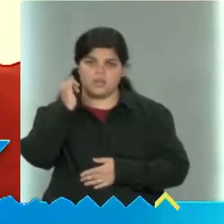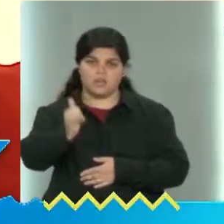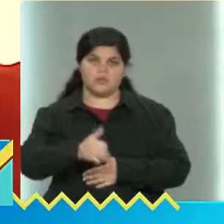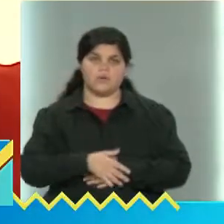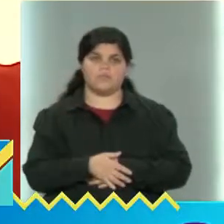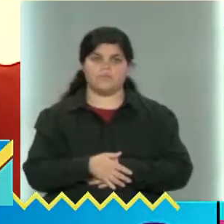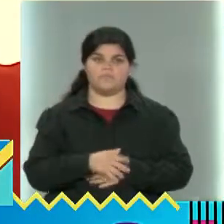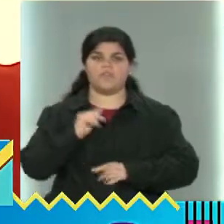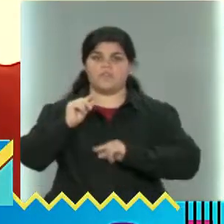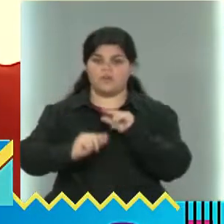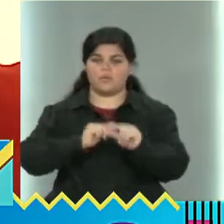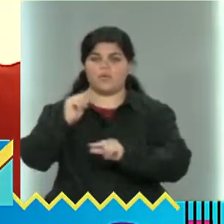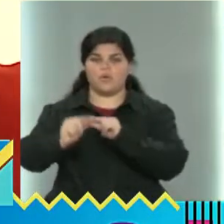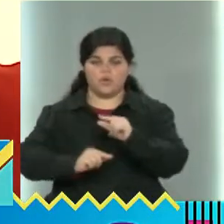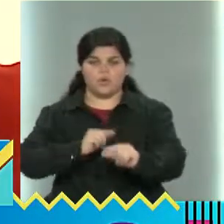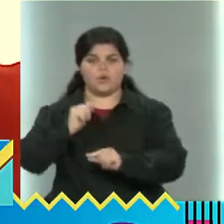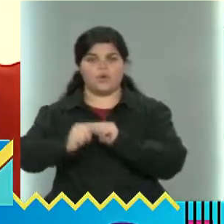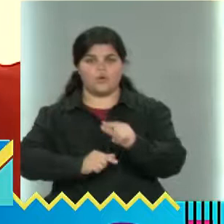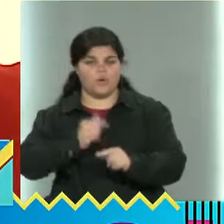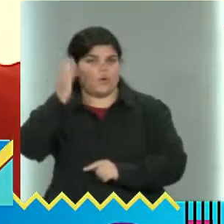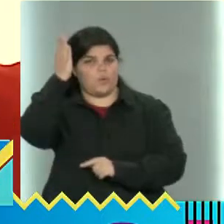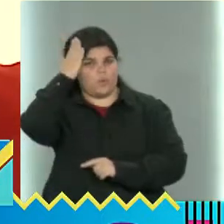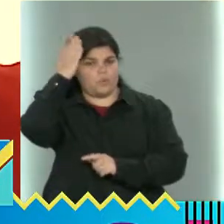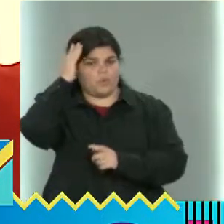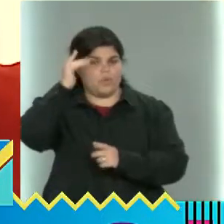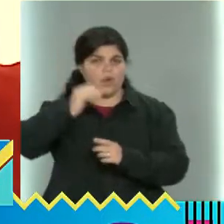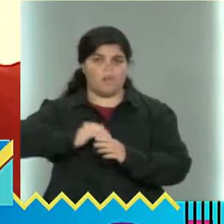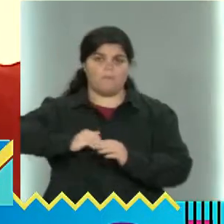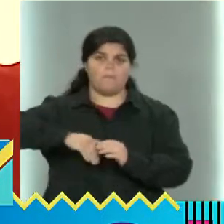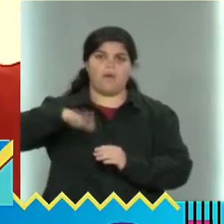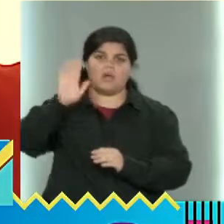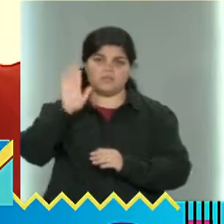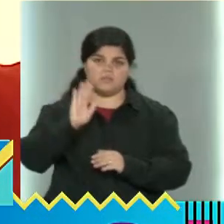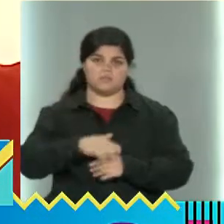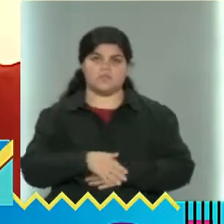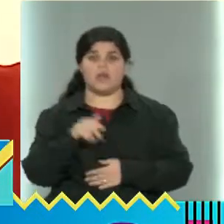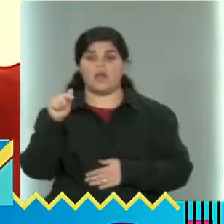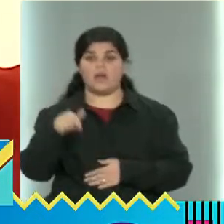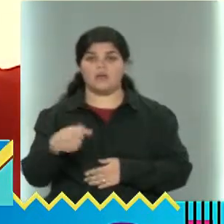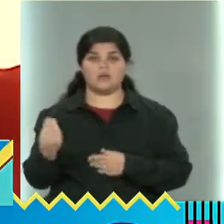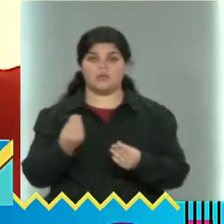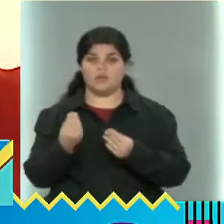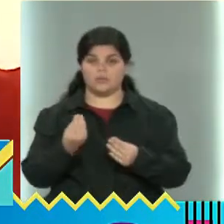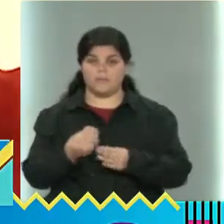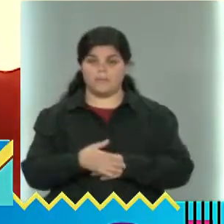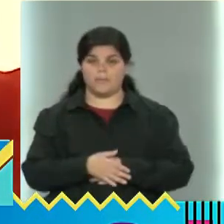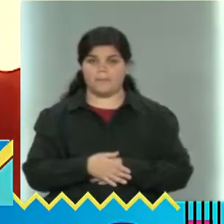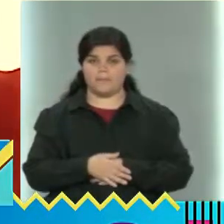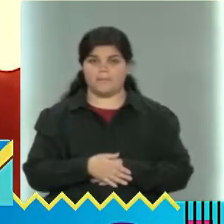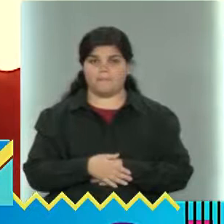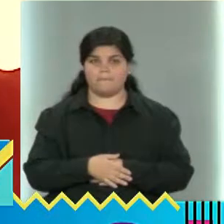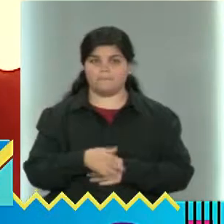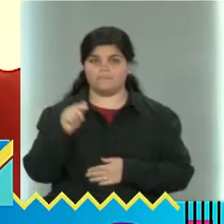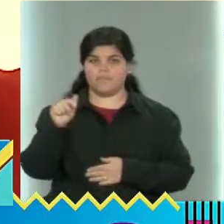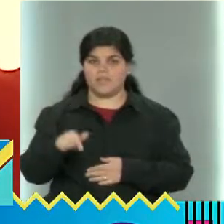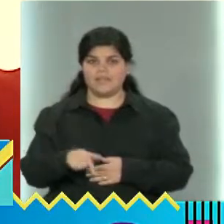va aumentando ese capital cultural de la persona. O sea, ya la persona cuando leyó un buen libro no es la misma que cuando lo terminó de